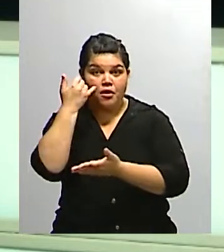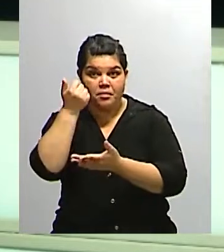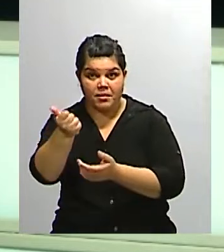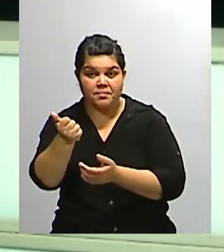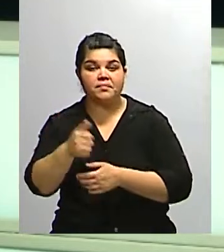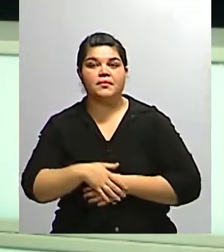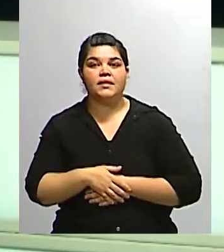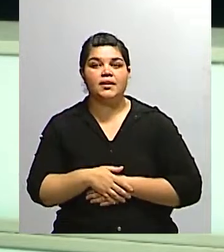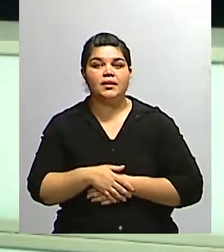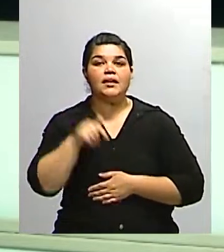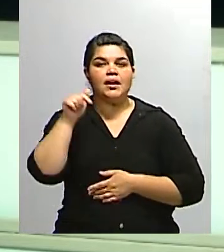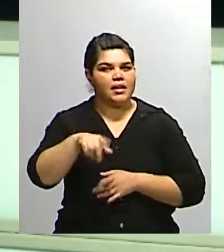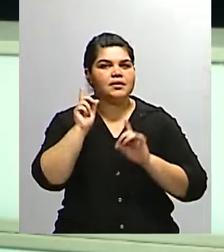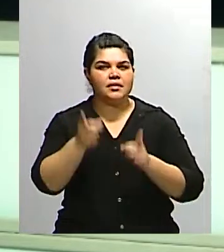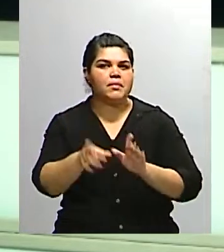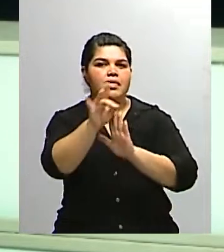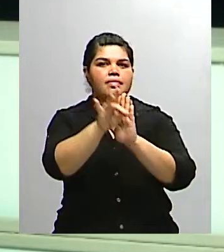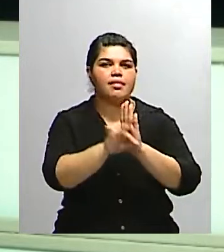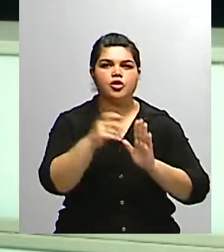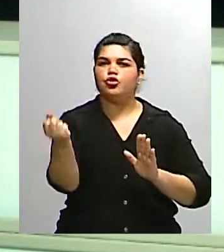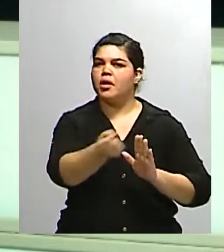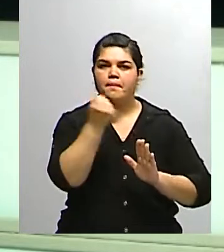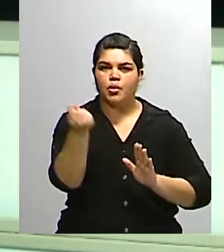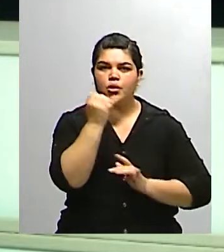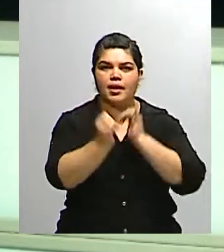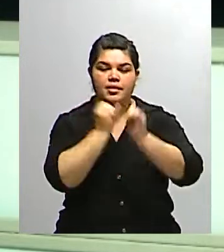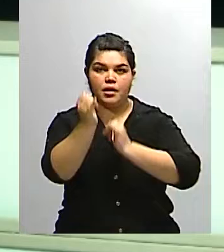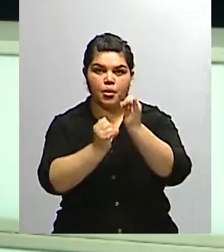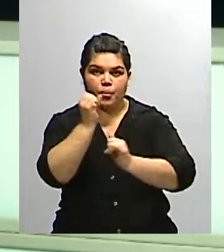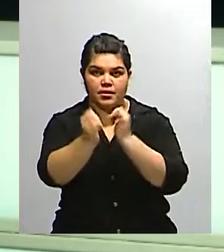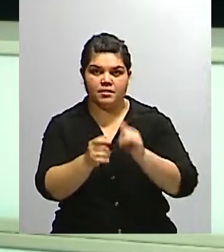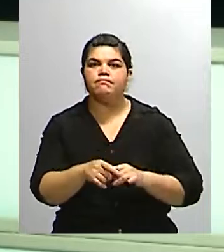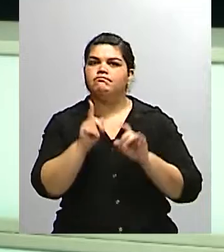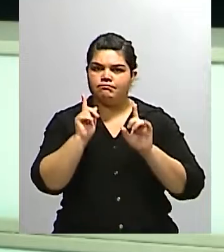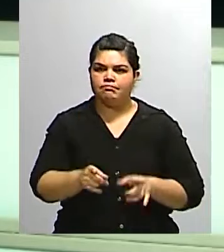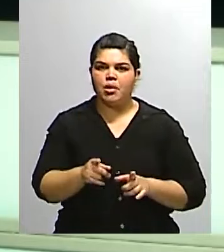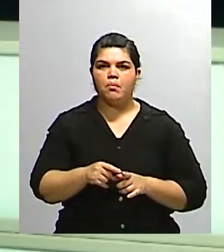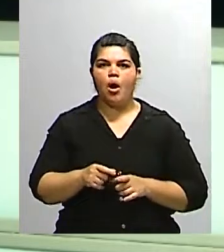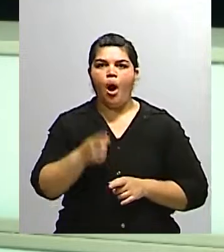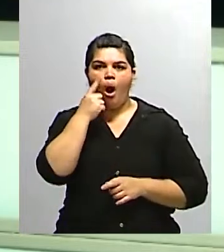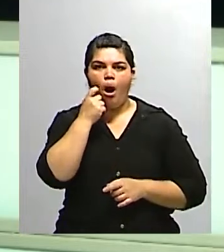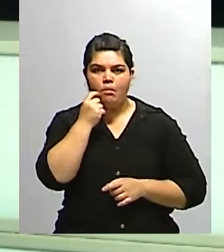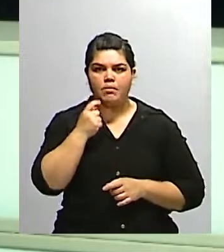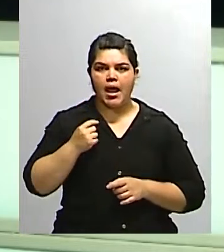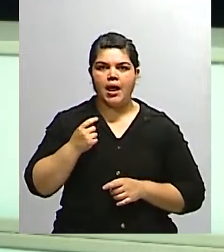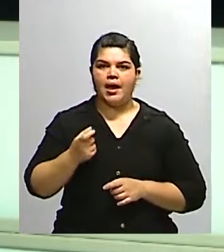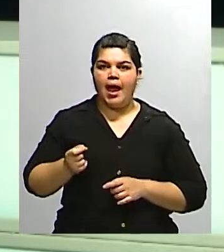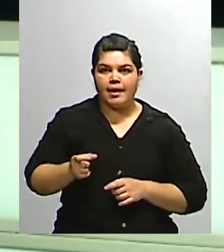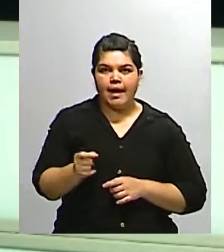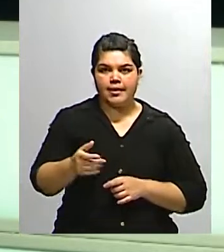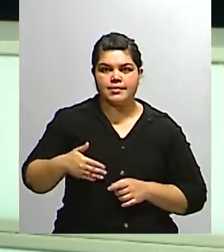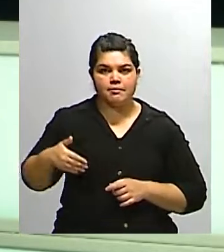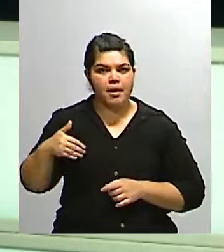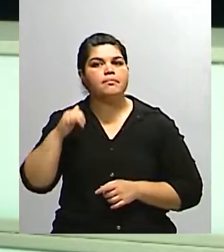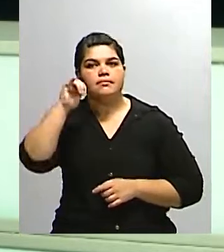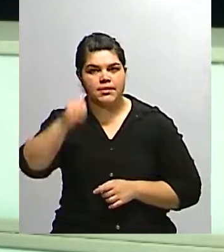algunos datos importantes. También afecta a los hombres. Si bien es un porcentaje mínimo, hay hombres